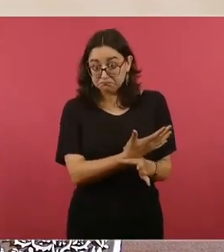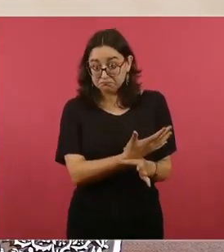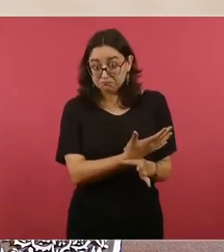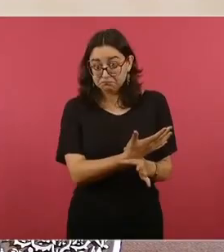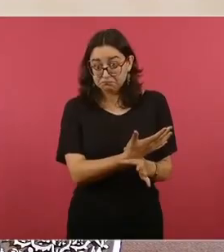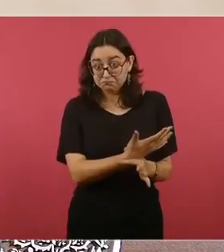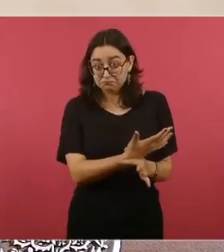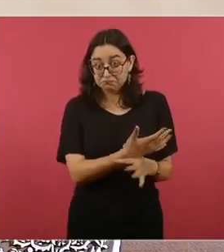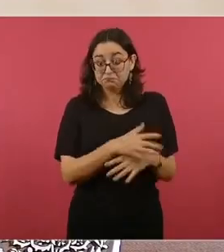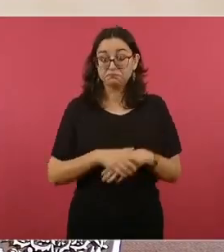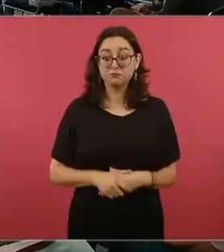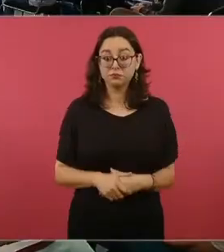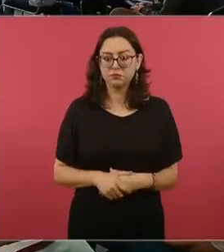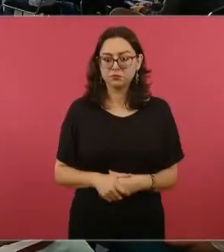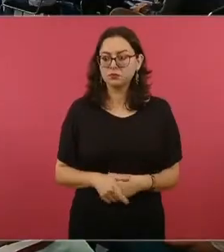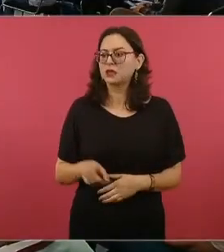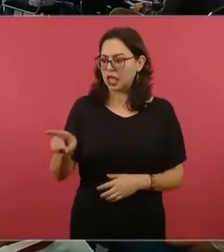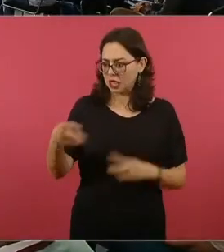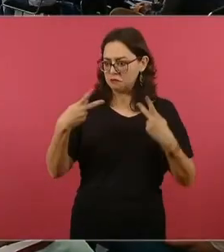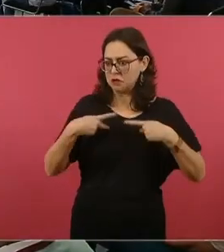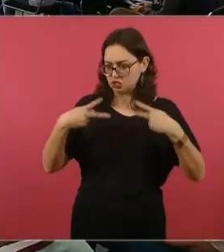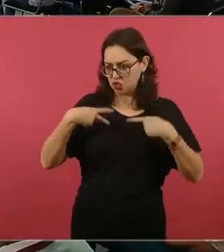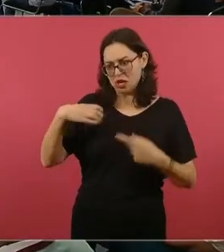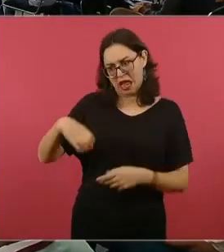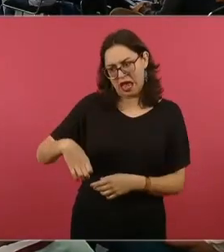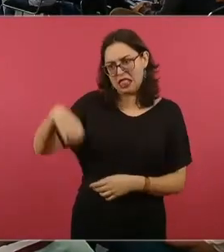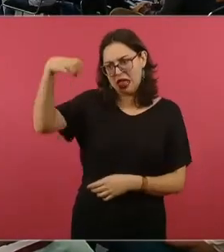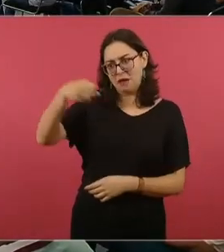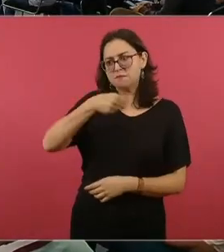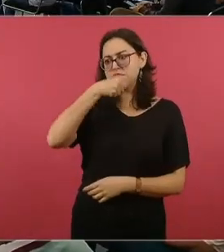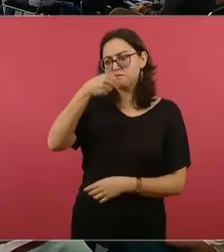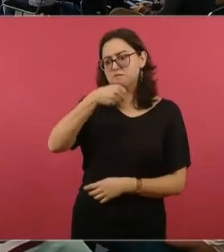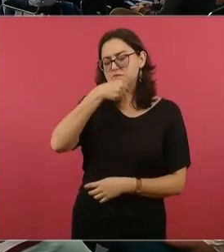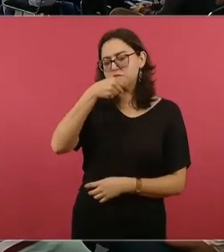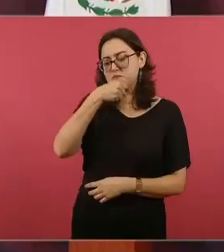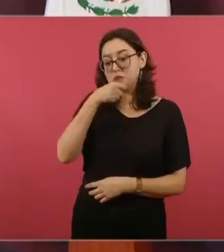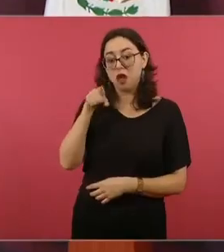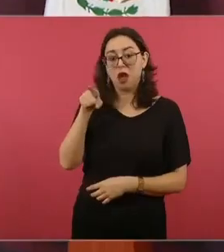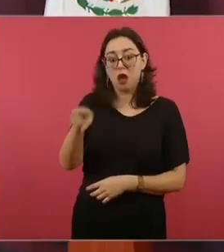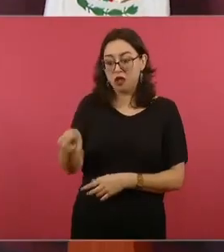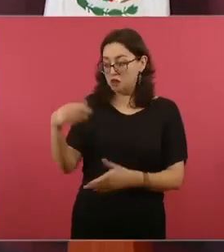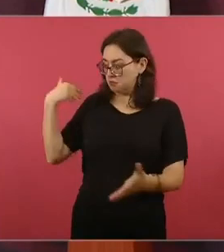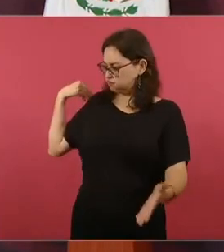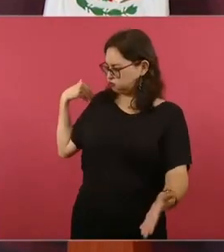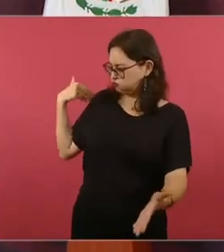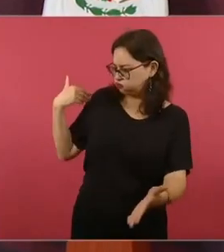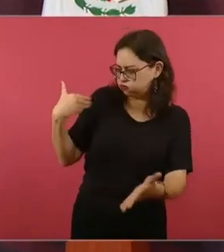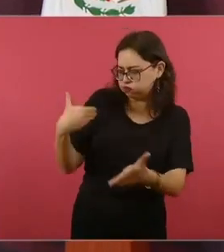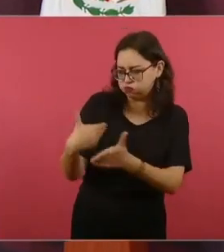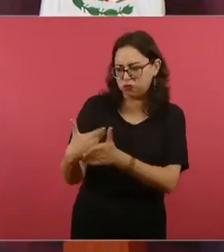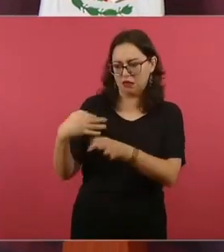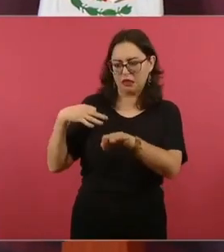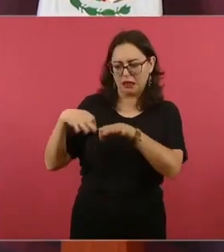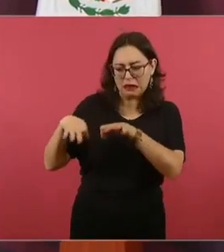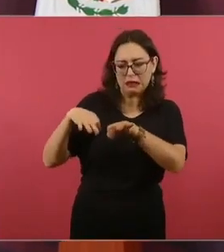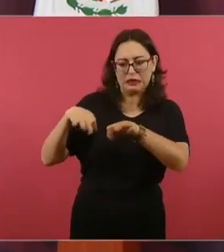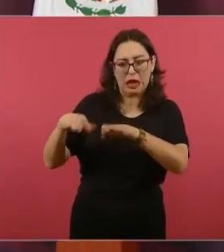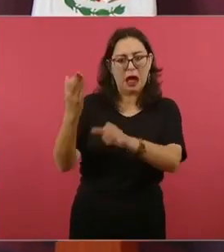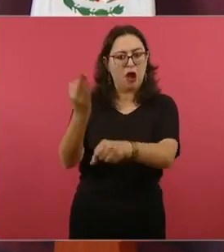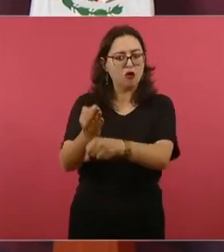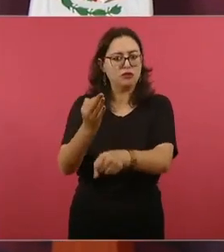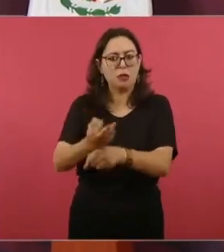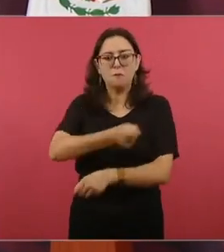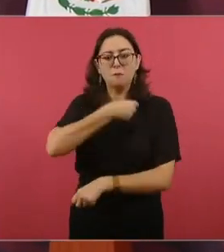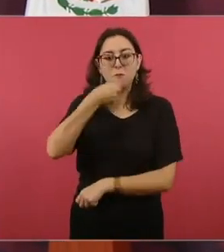un adulto mayor que ha trabajado toda su vida no merece